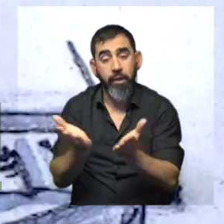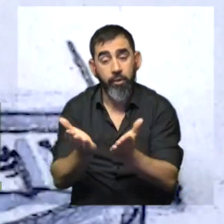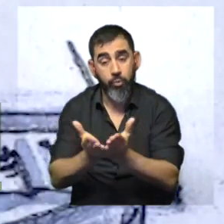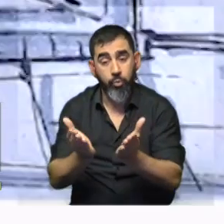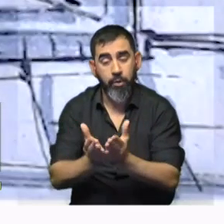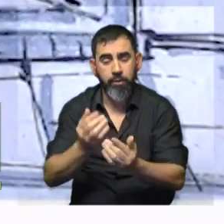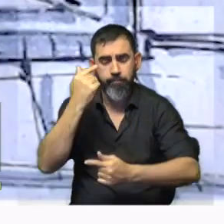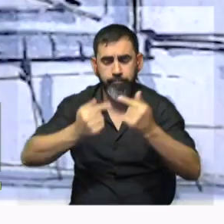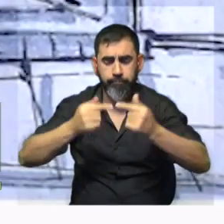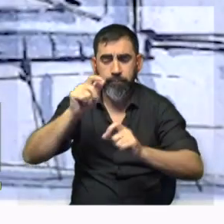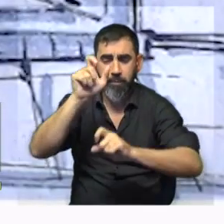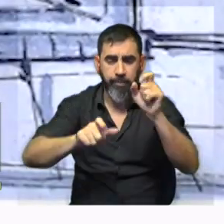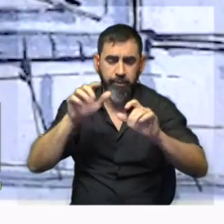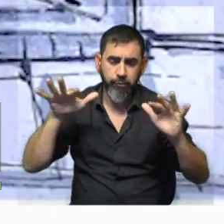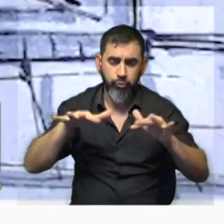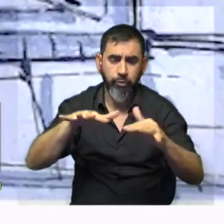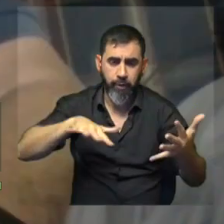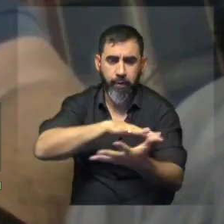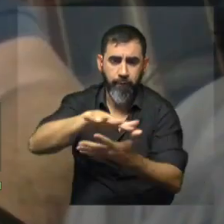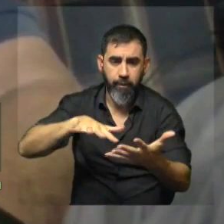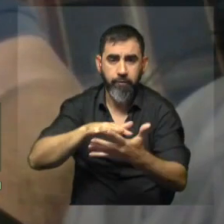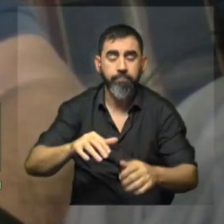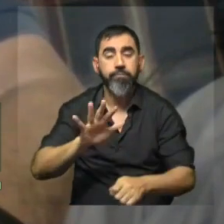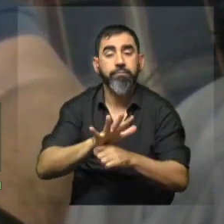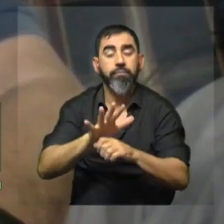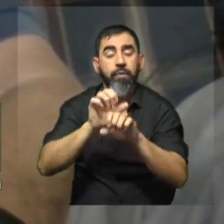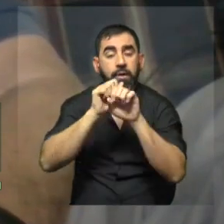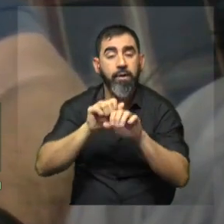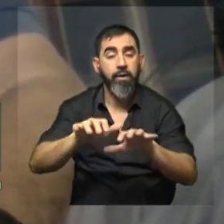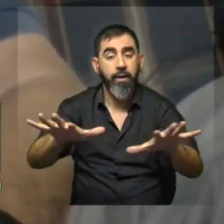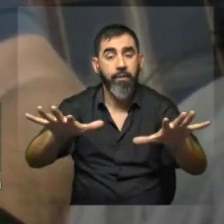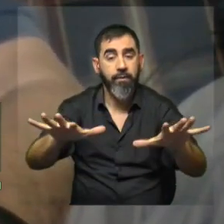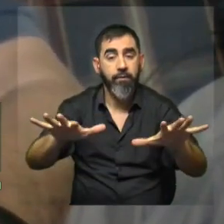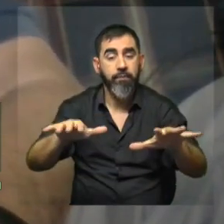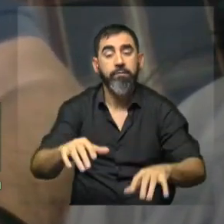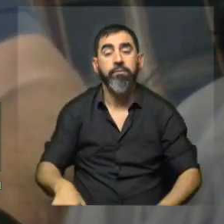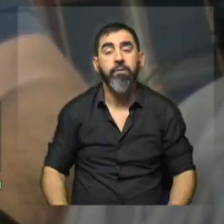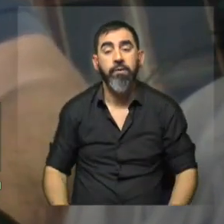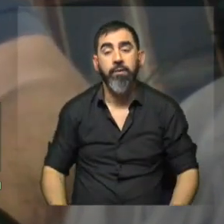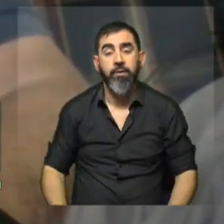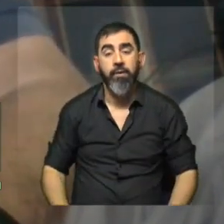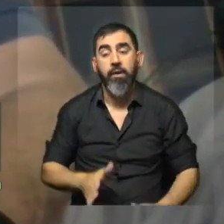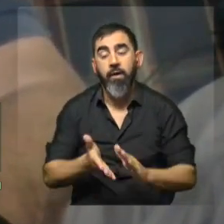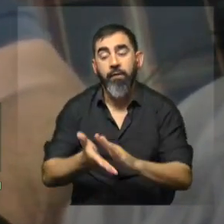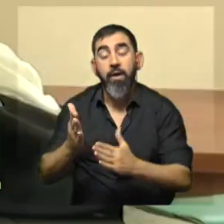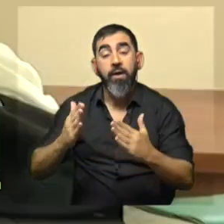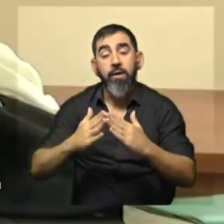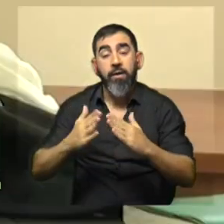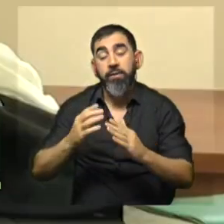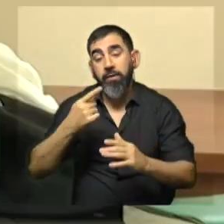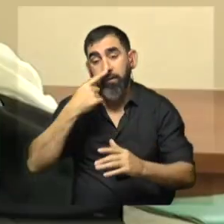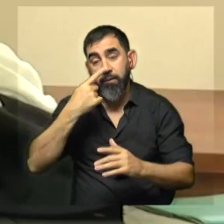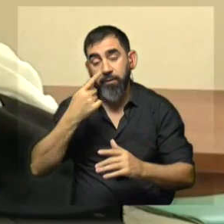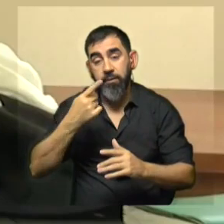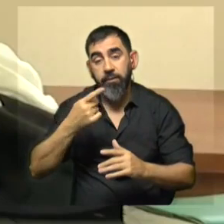y numerosas personas del barrio. Como una red que digo, pasabas por ahí, quedabas y te interesabas. Una casa